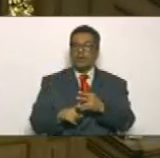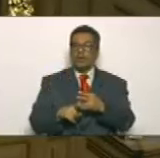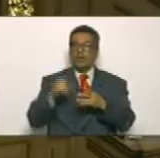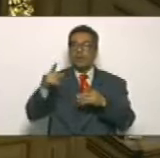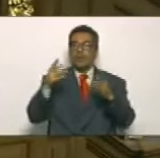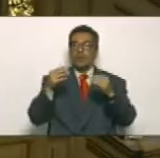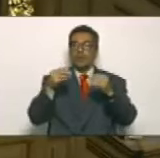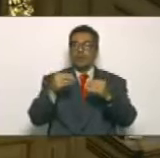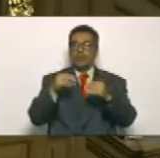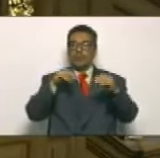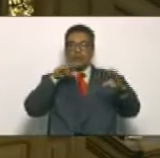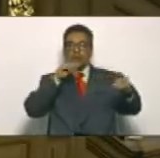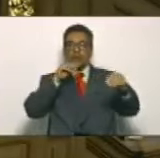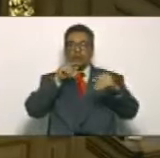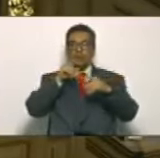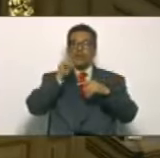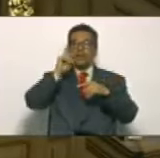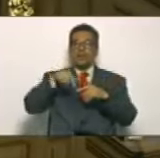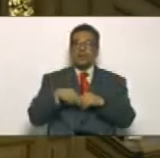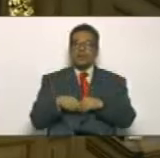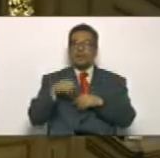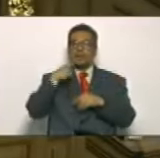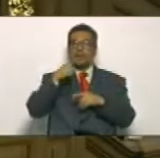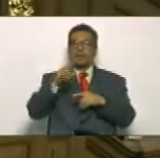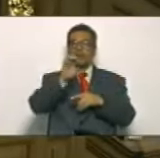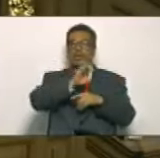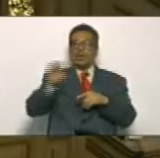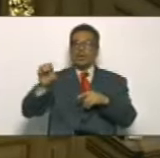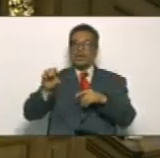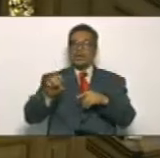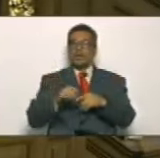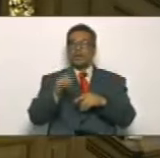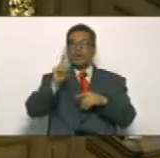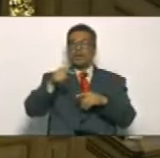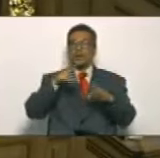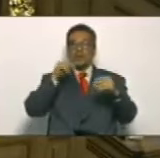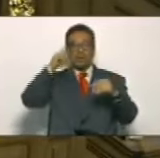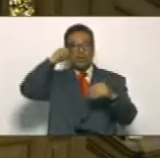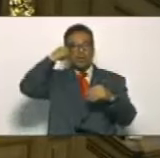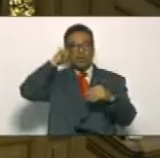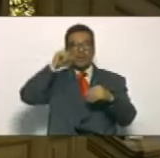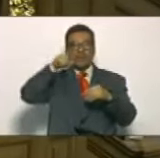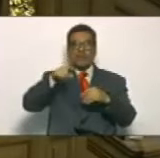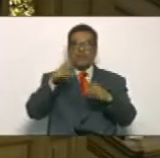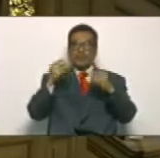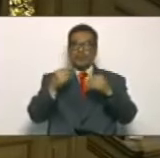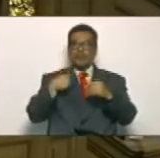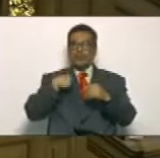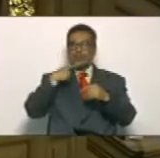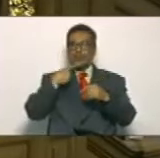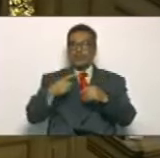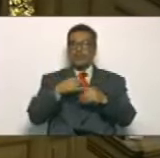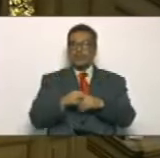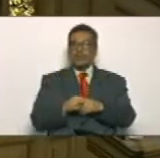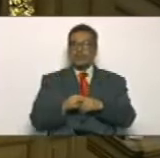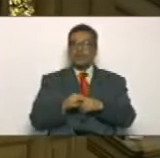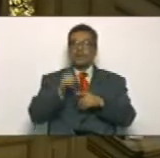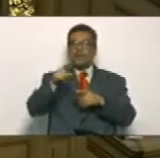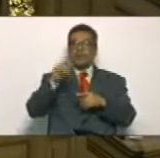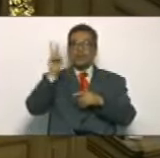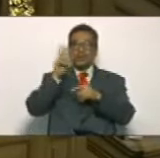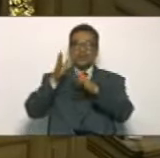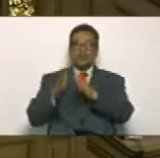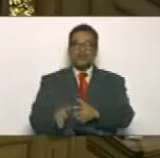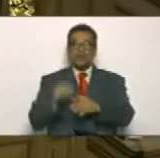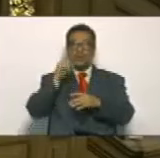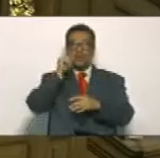tienen mucho que hablar, incluso Ecuador tiene mucho que reconocer y mucho que decir de los